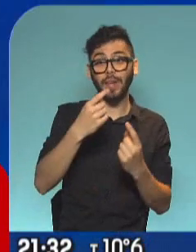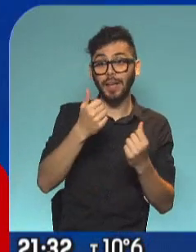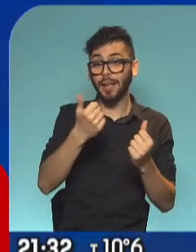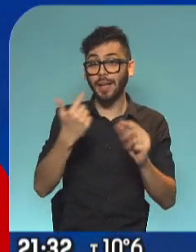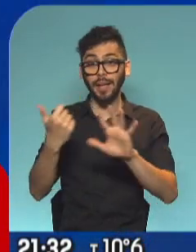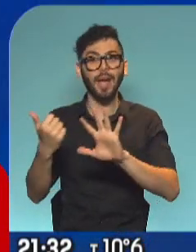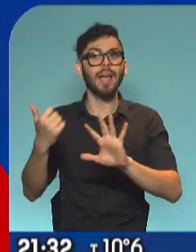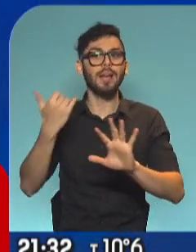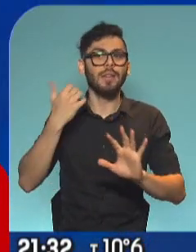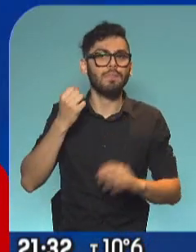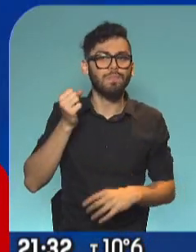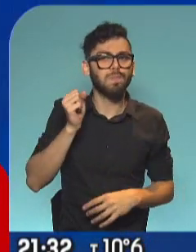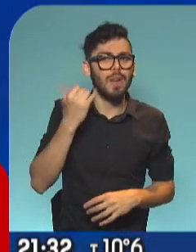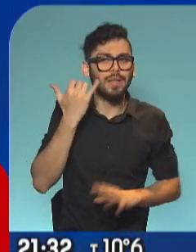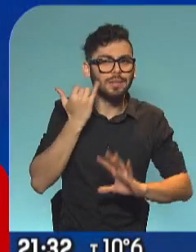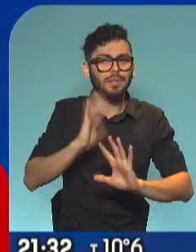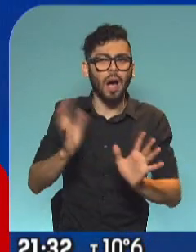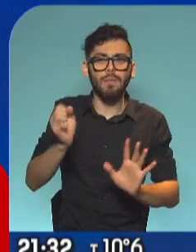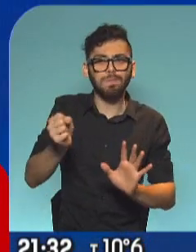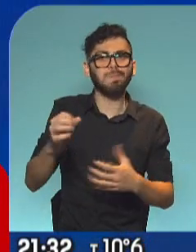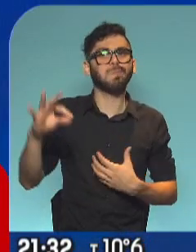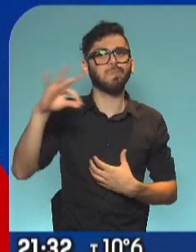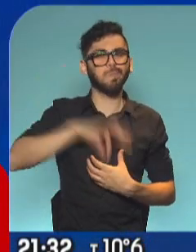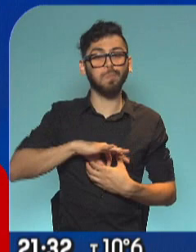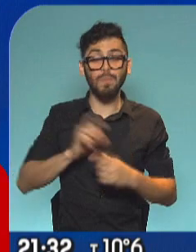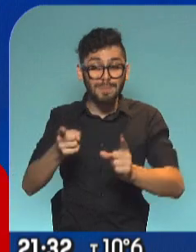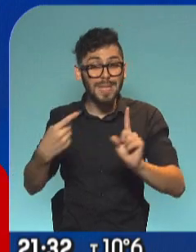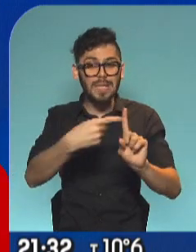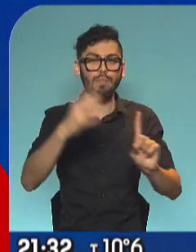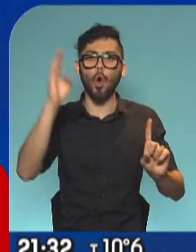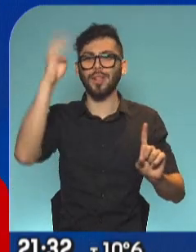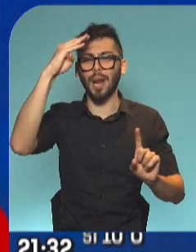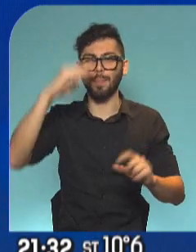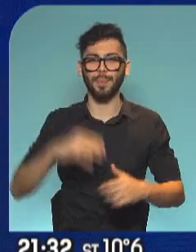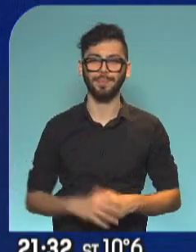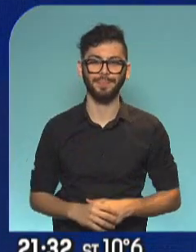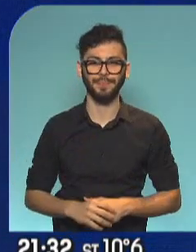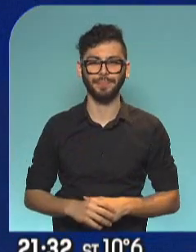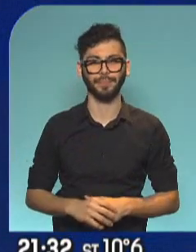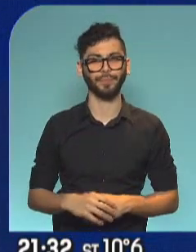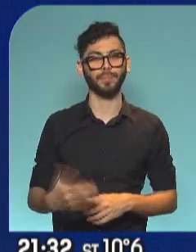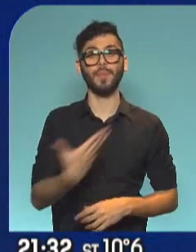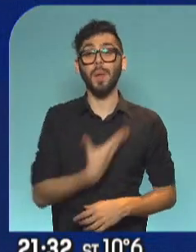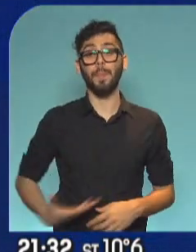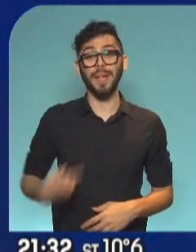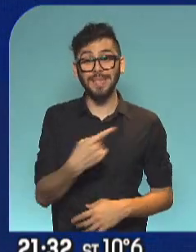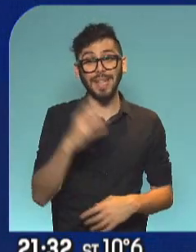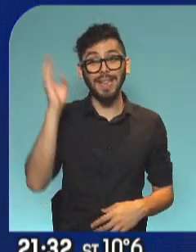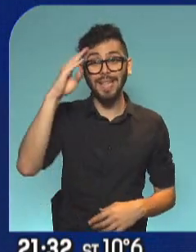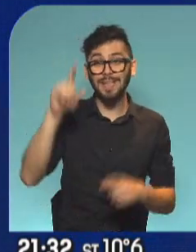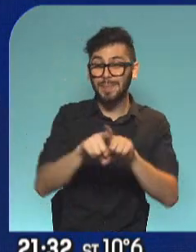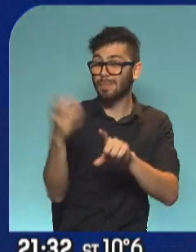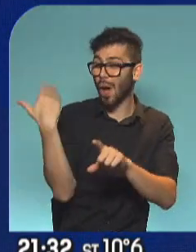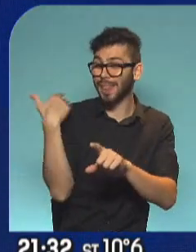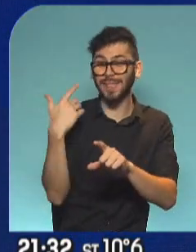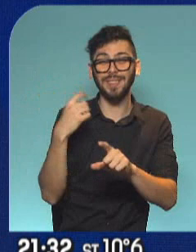la misma instancia que ha pasado, que está pasando en este momento el presidente Trump. Un presidente que, como decíamos, recién en las declaraciones